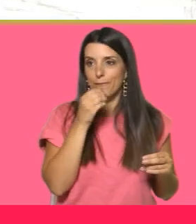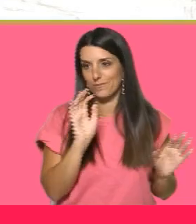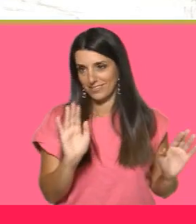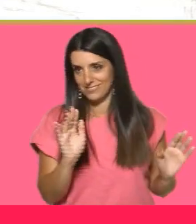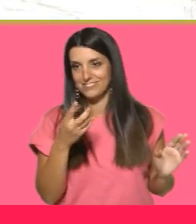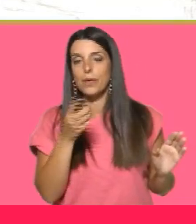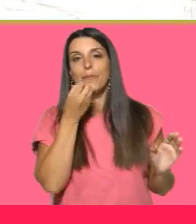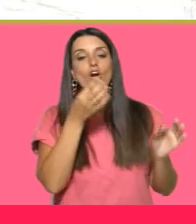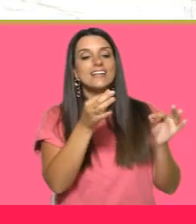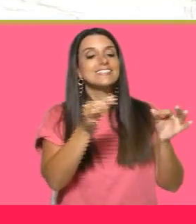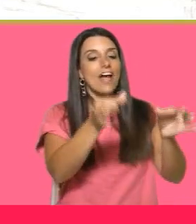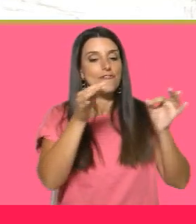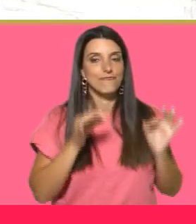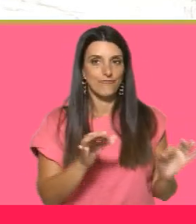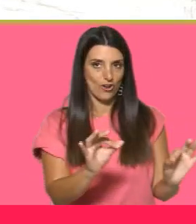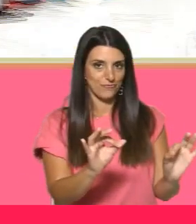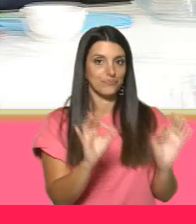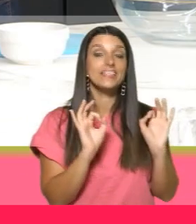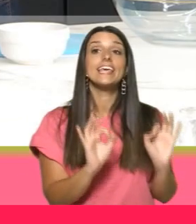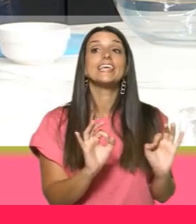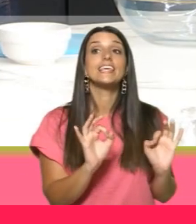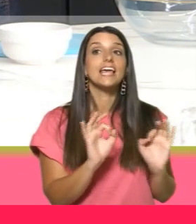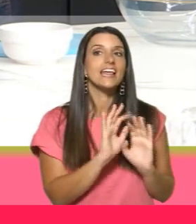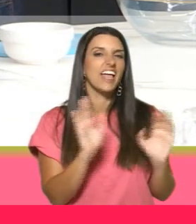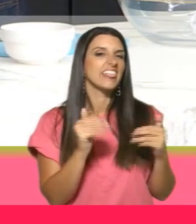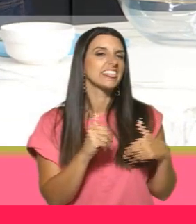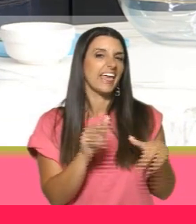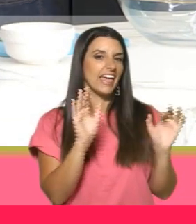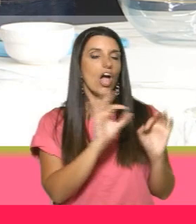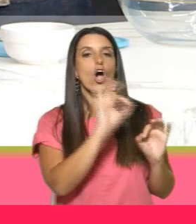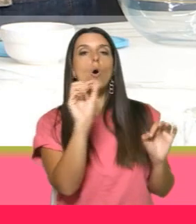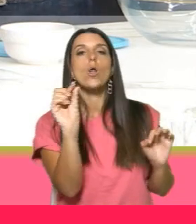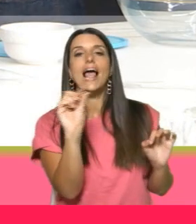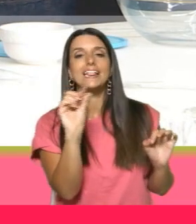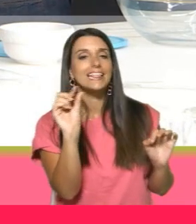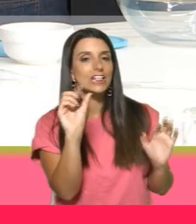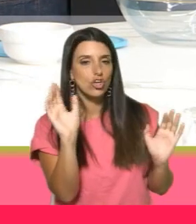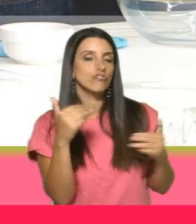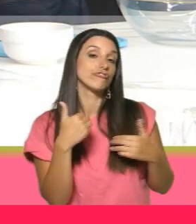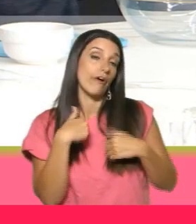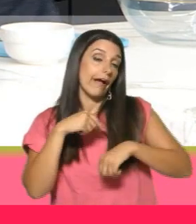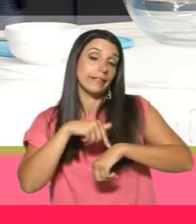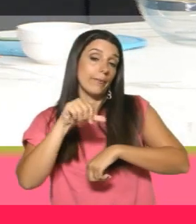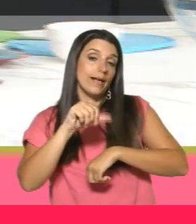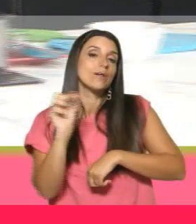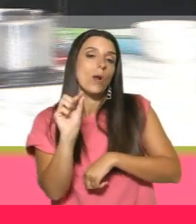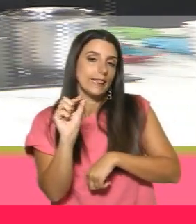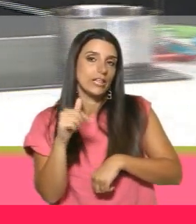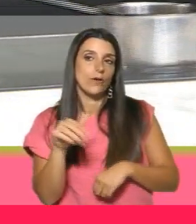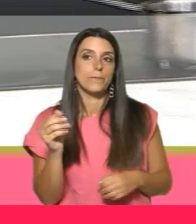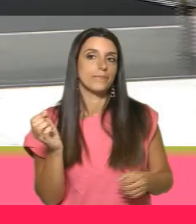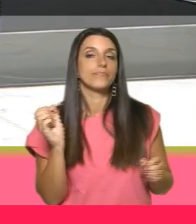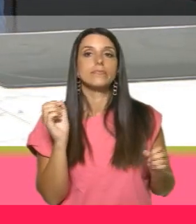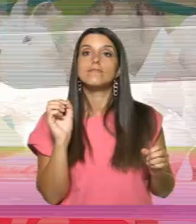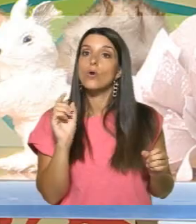adquirir un saborcito como muy rico. Tal cual. Y lo dejas ahí. Si no, con un ratito que lo dejes, que es lo que voy a hacer yo, es suficiente. Para mí me voy a jugar un poquito las manos.